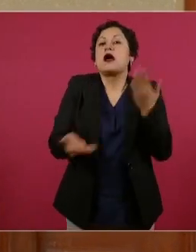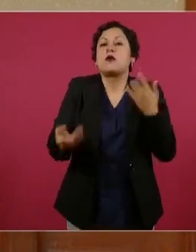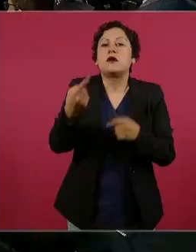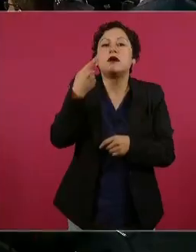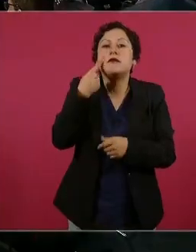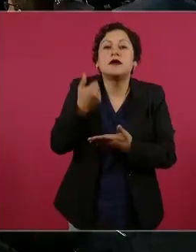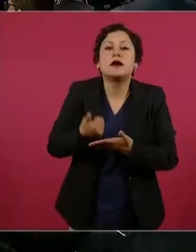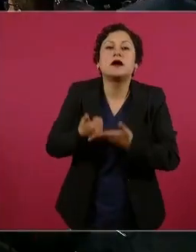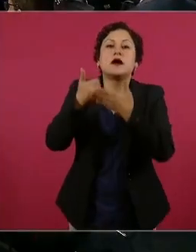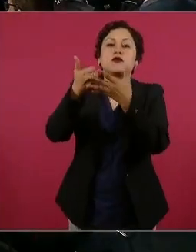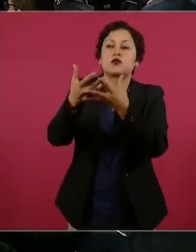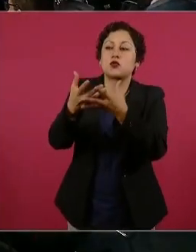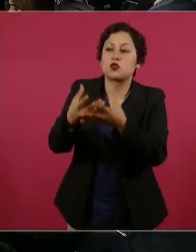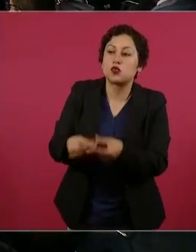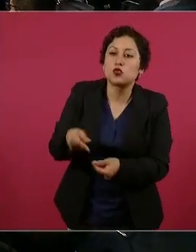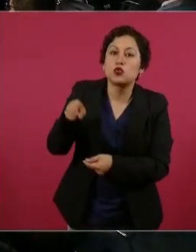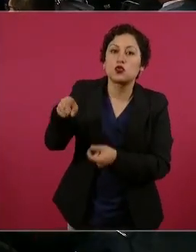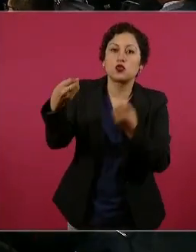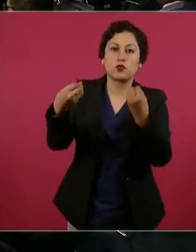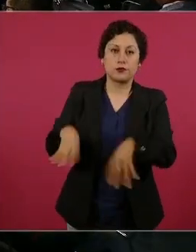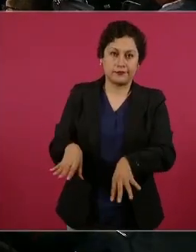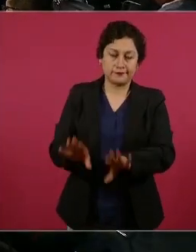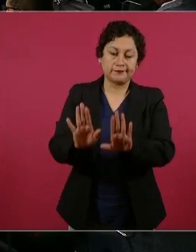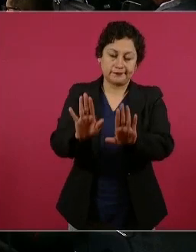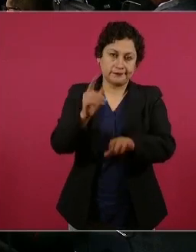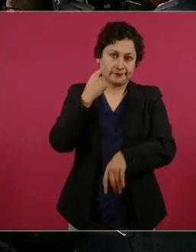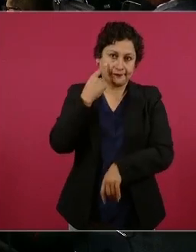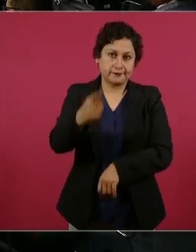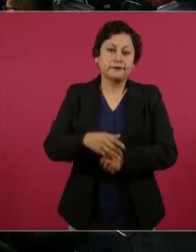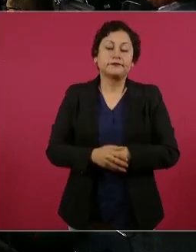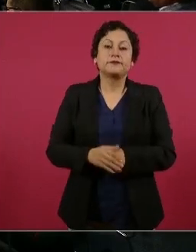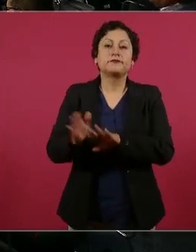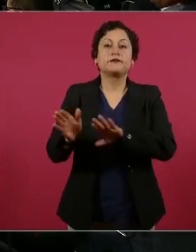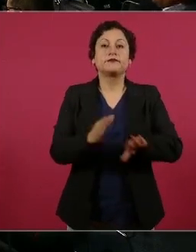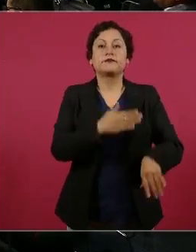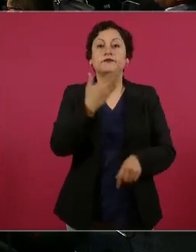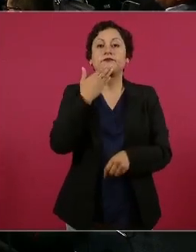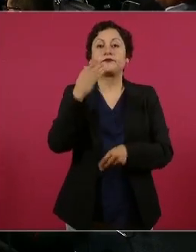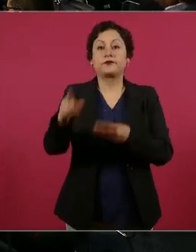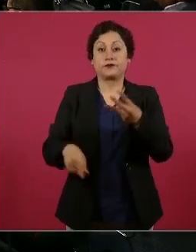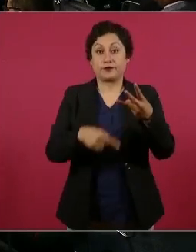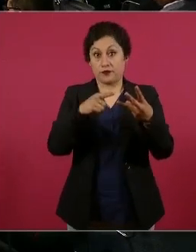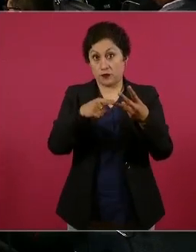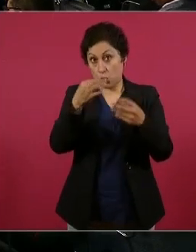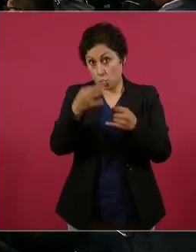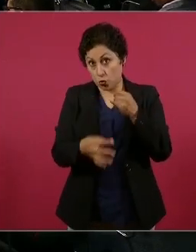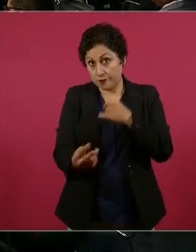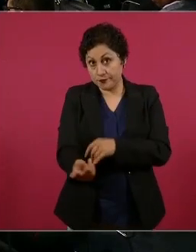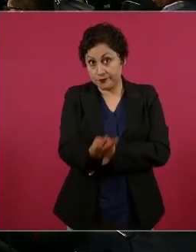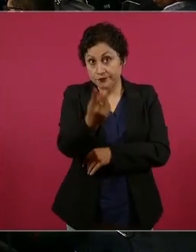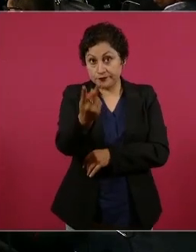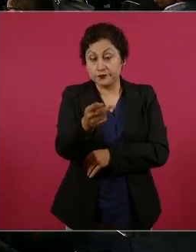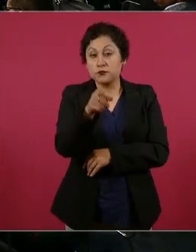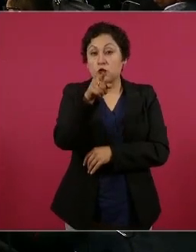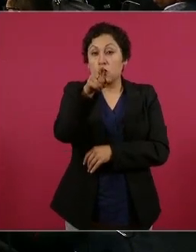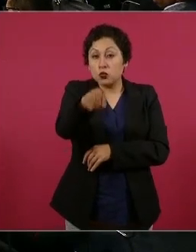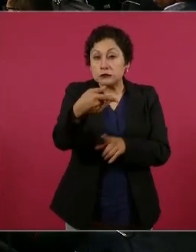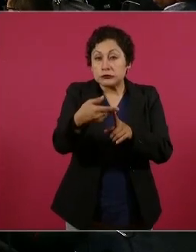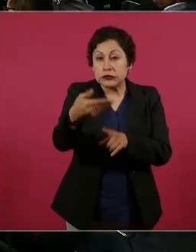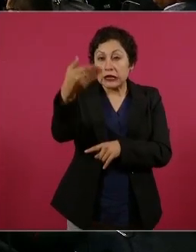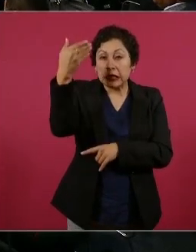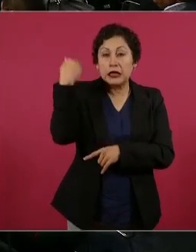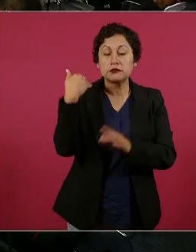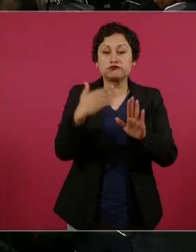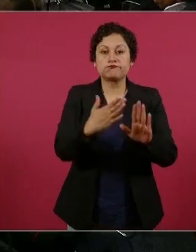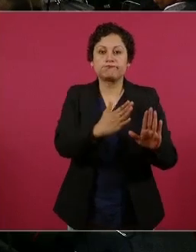daños. Muy bien. Mi tercera pregunta y última, señor presidente. Usted se comprometió a